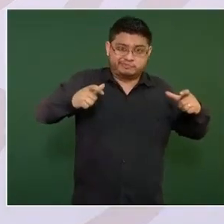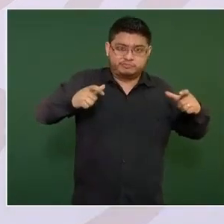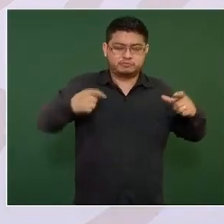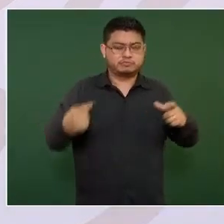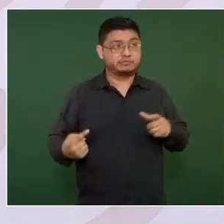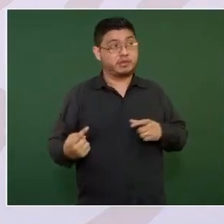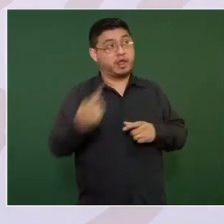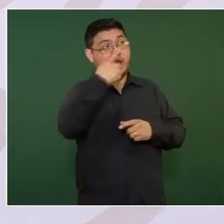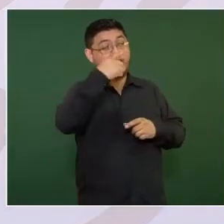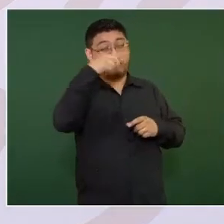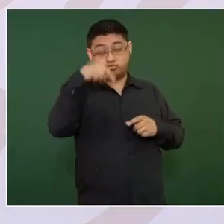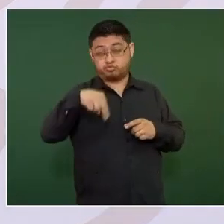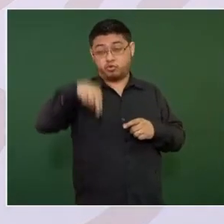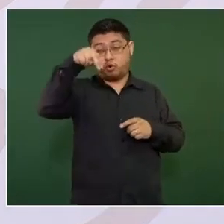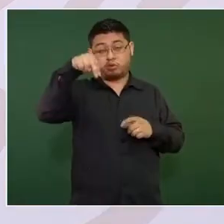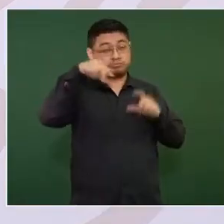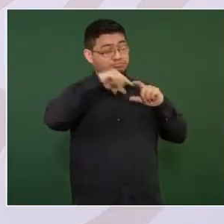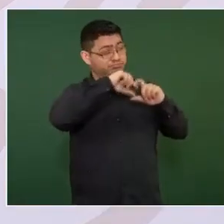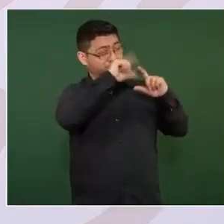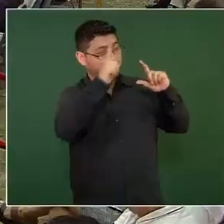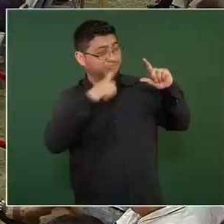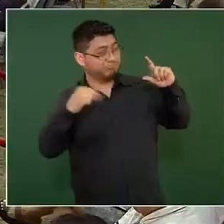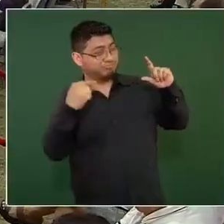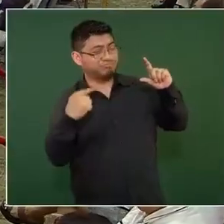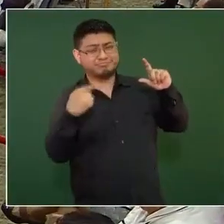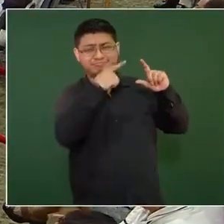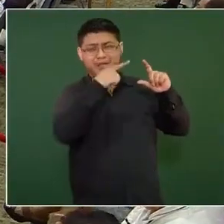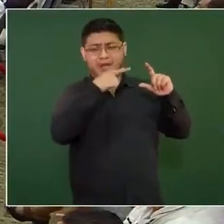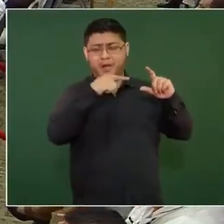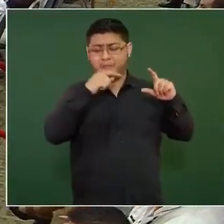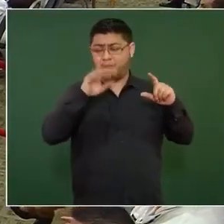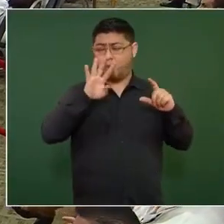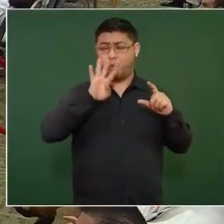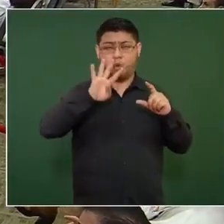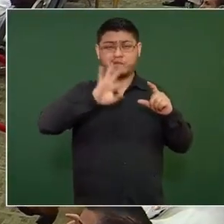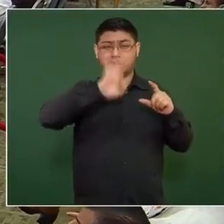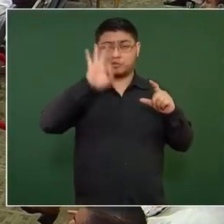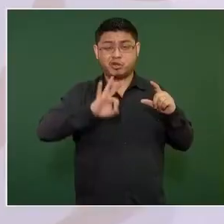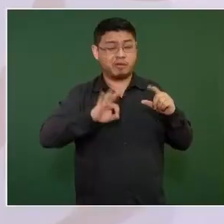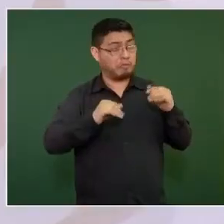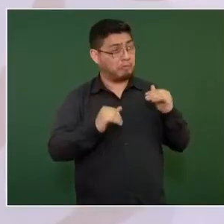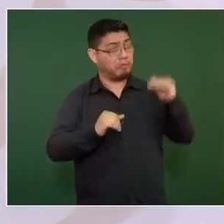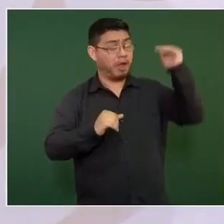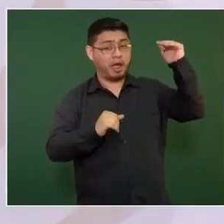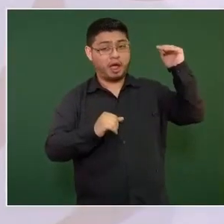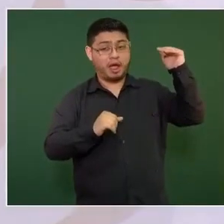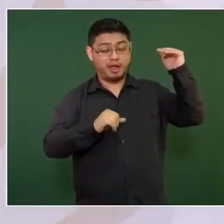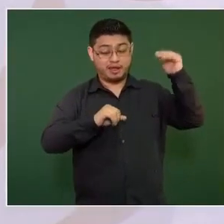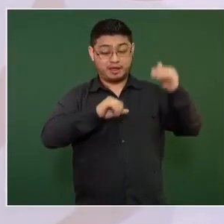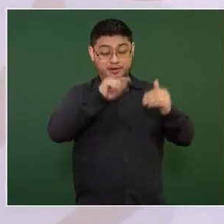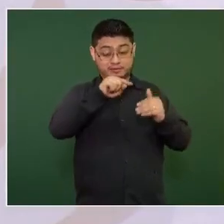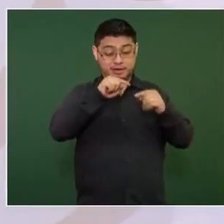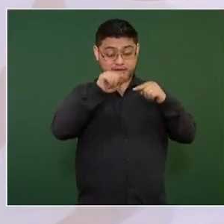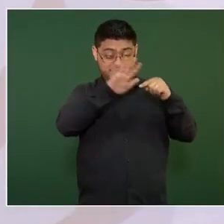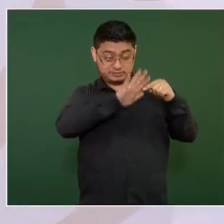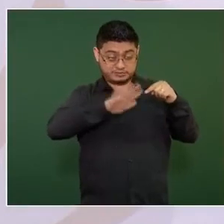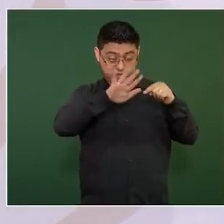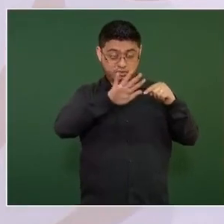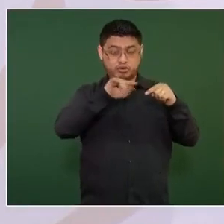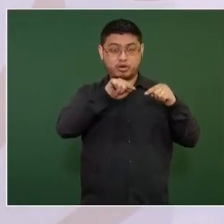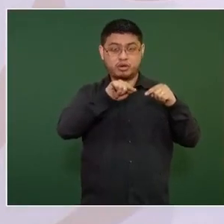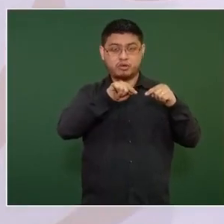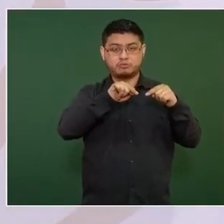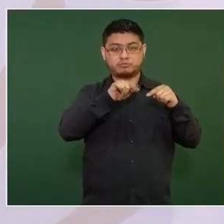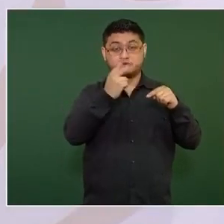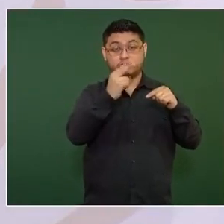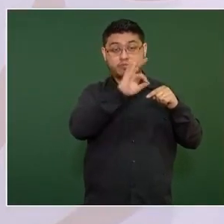norte a tasas anuales del 4%, el centro a 2% anual y el sureste